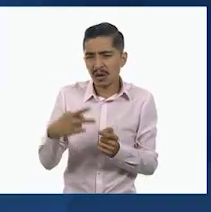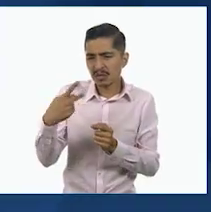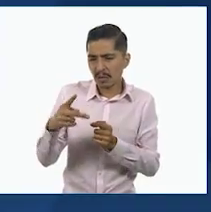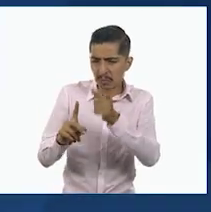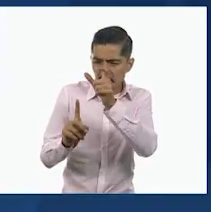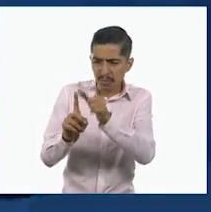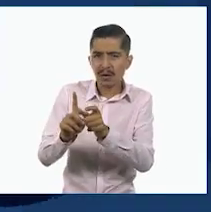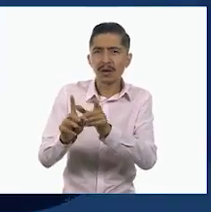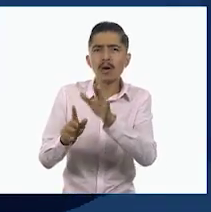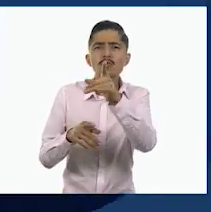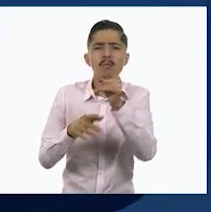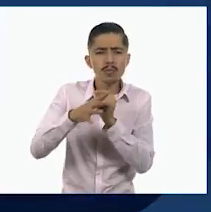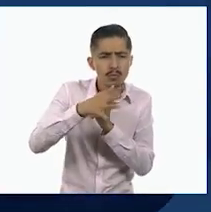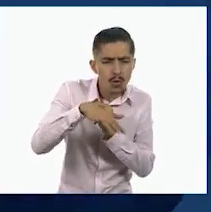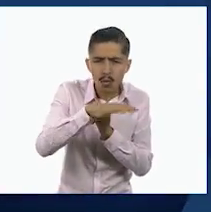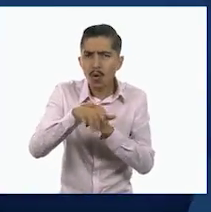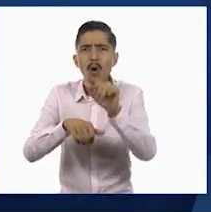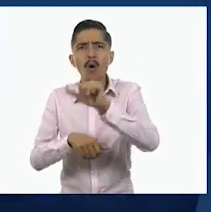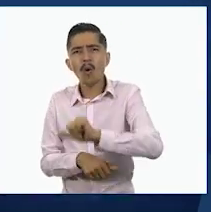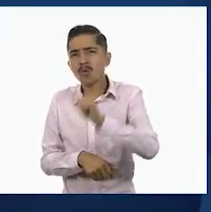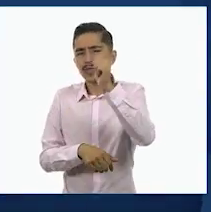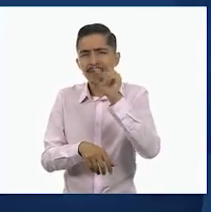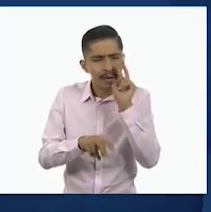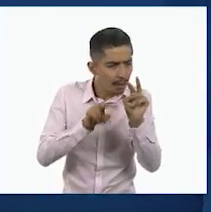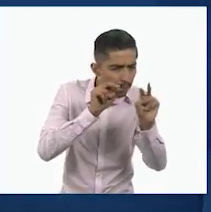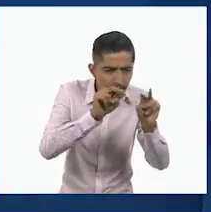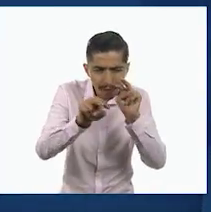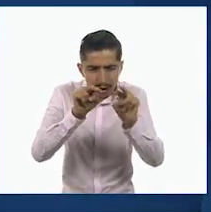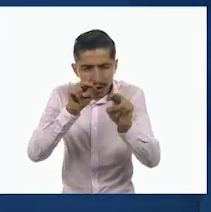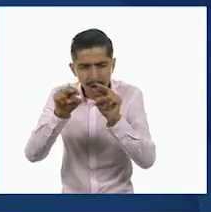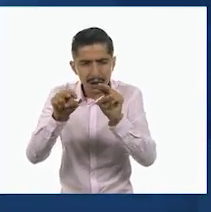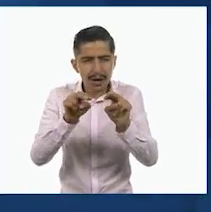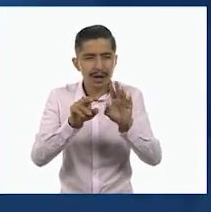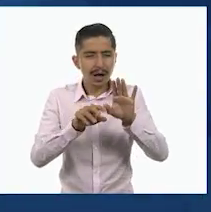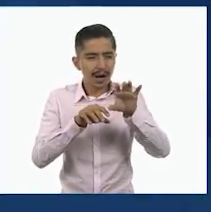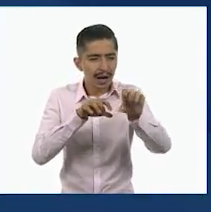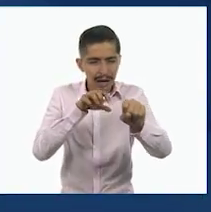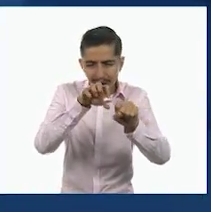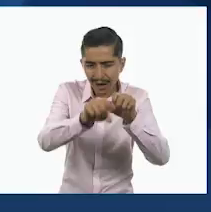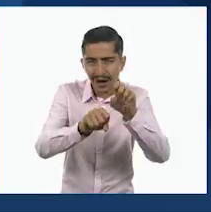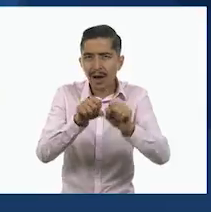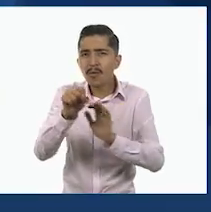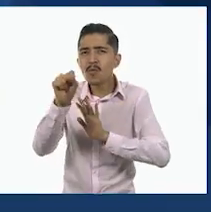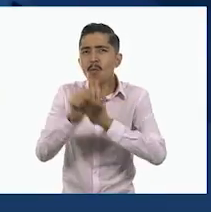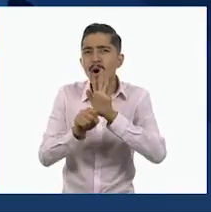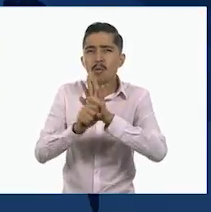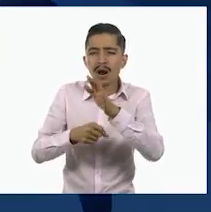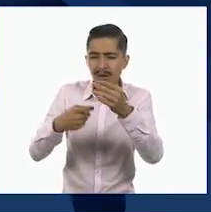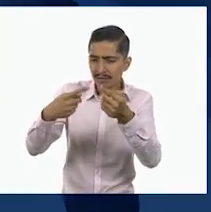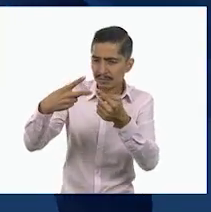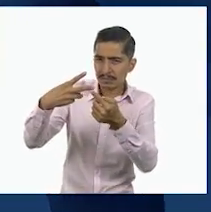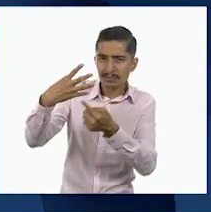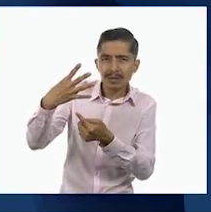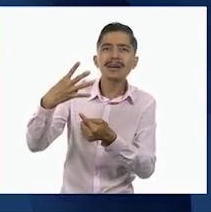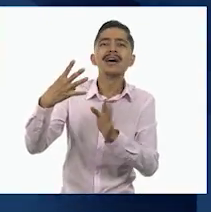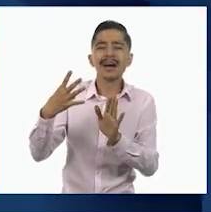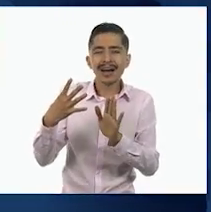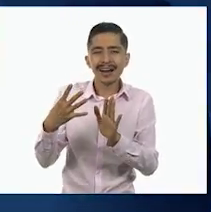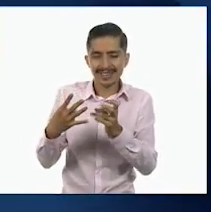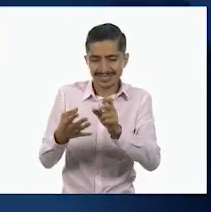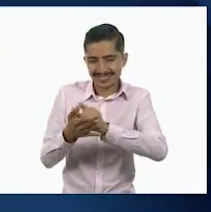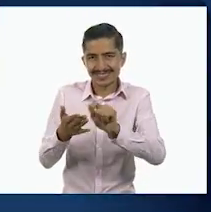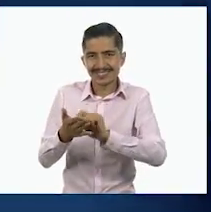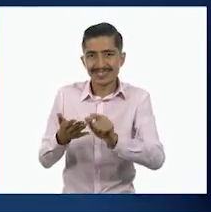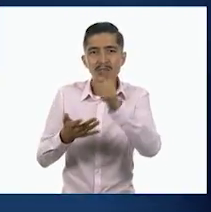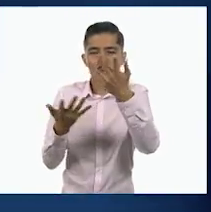Busca y consulta algunas biografías que te permitan establecer cuáles son las características de este tipo de texto y elabora